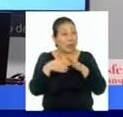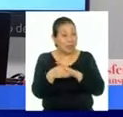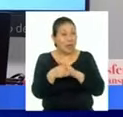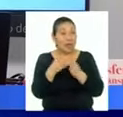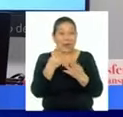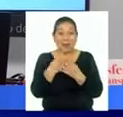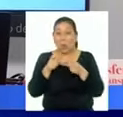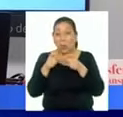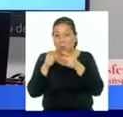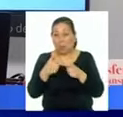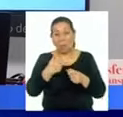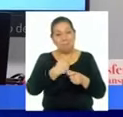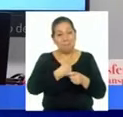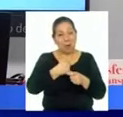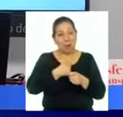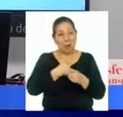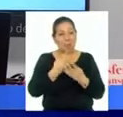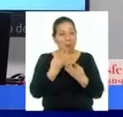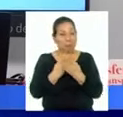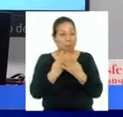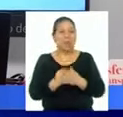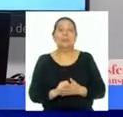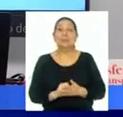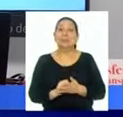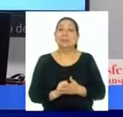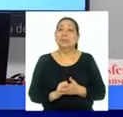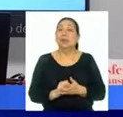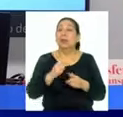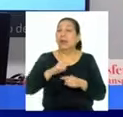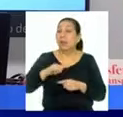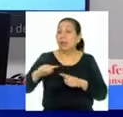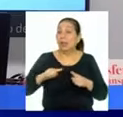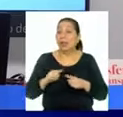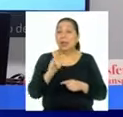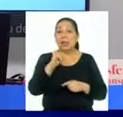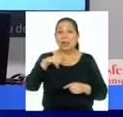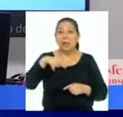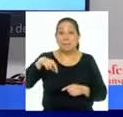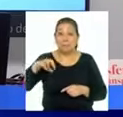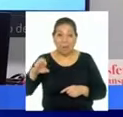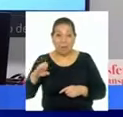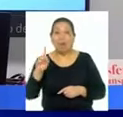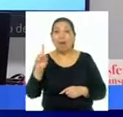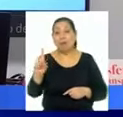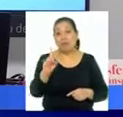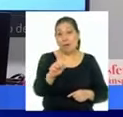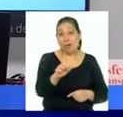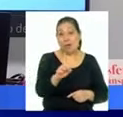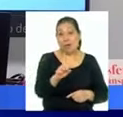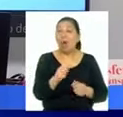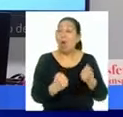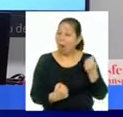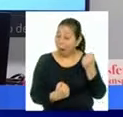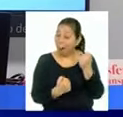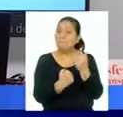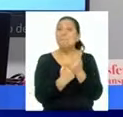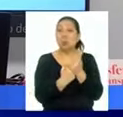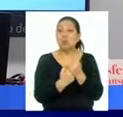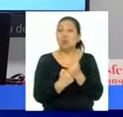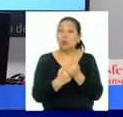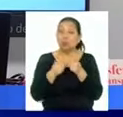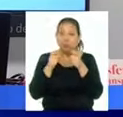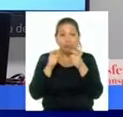penitenciarios, de los propios internos e internas y de las autoridades del INPE, que cada uno ha puesto su cuota para justamente